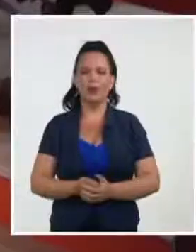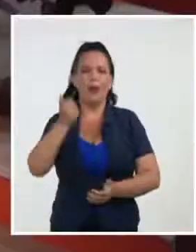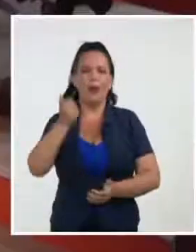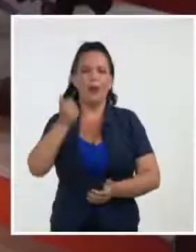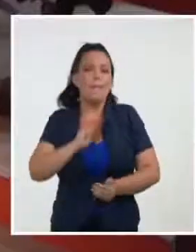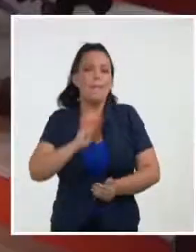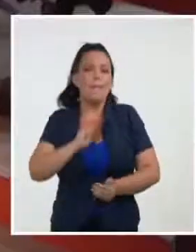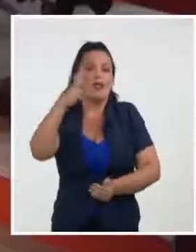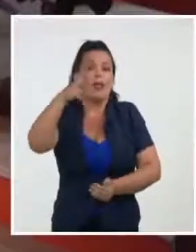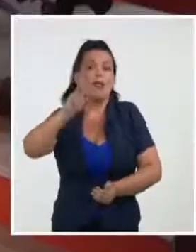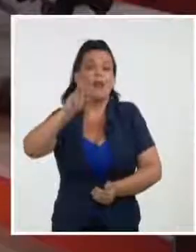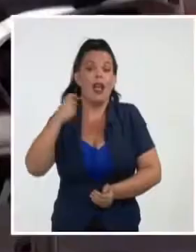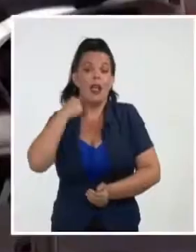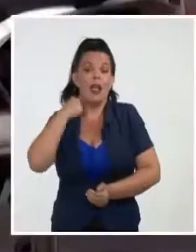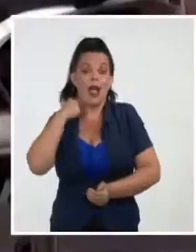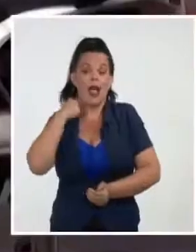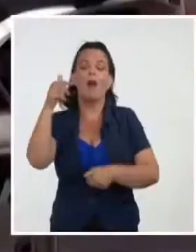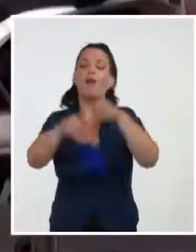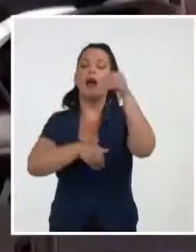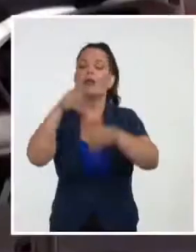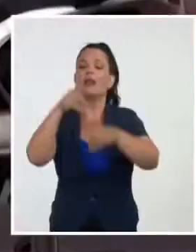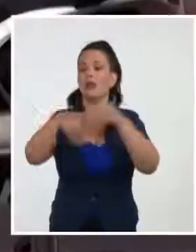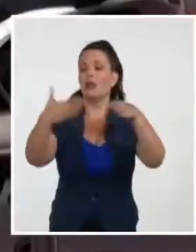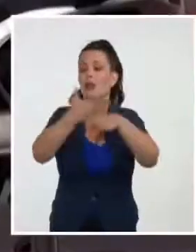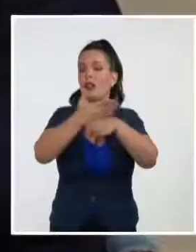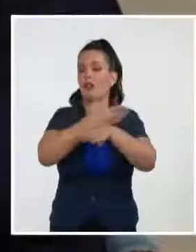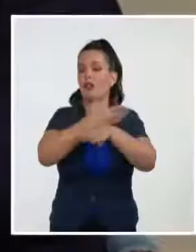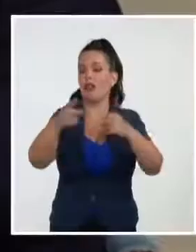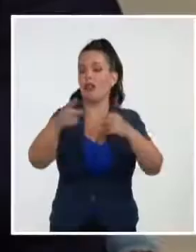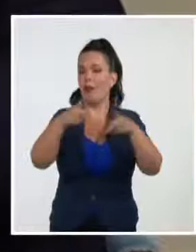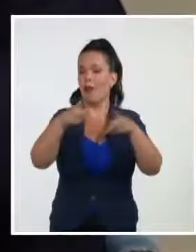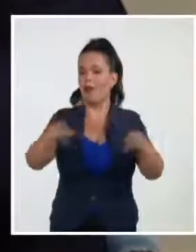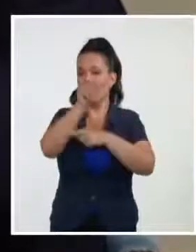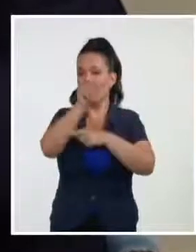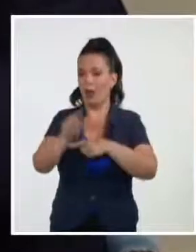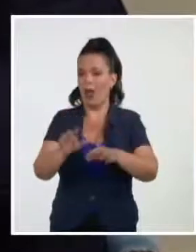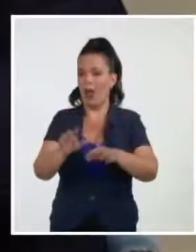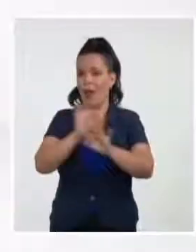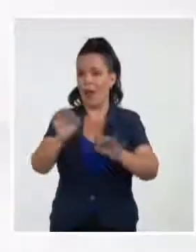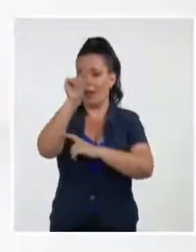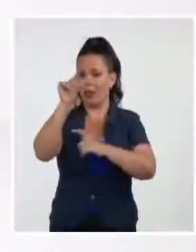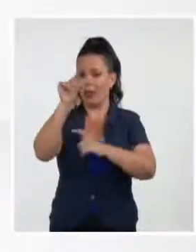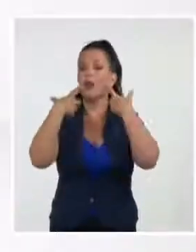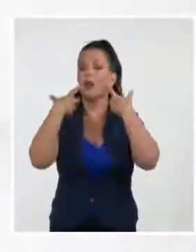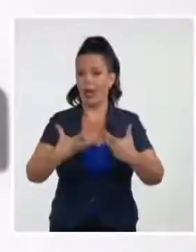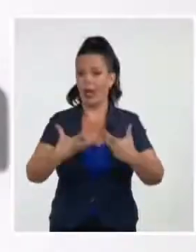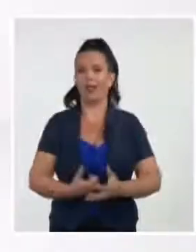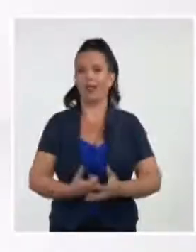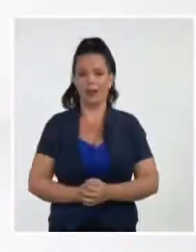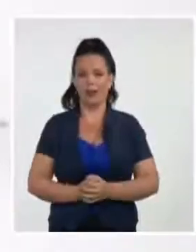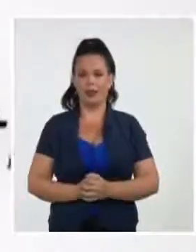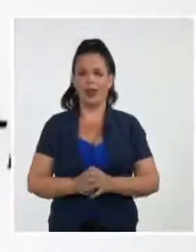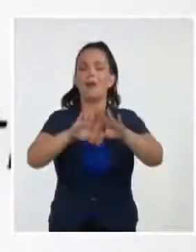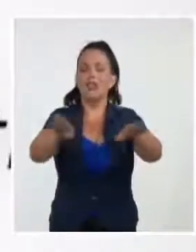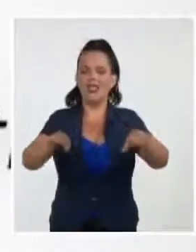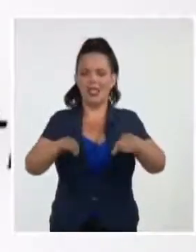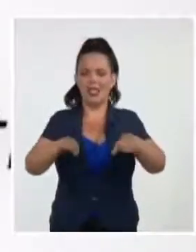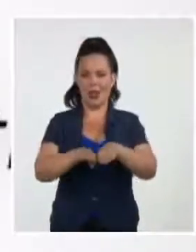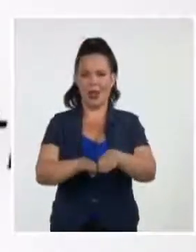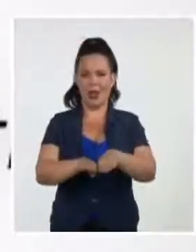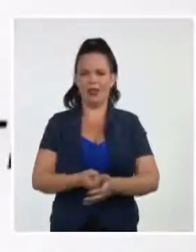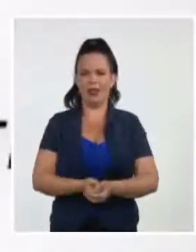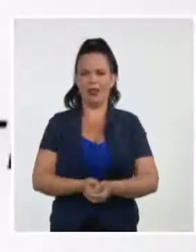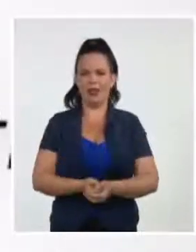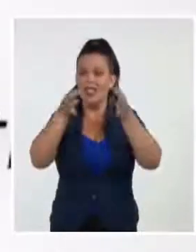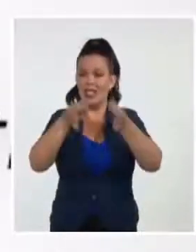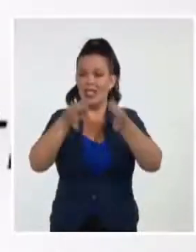20 años con la participación de reconocidos analistas y personalidades. Mesa Redonda,